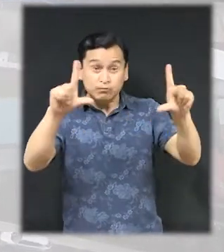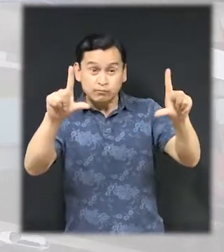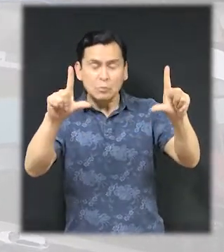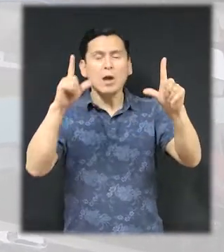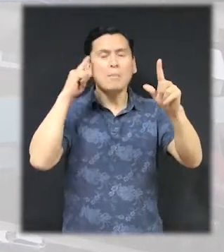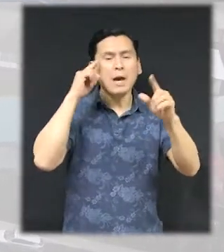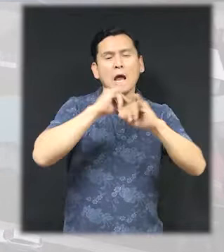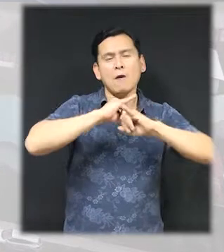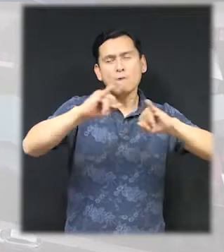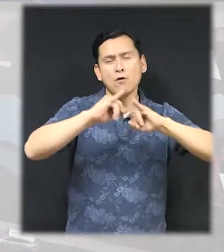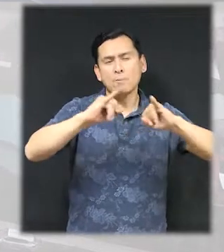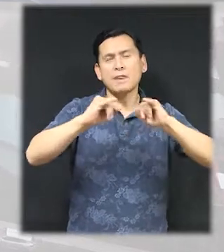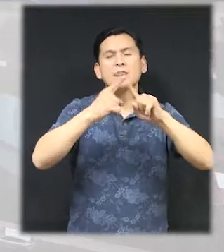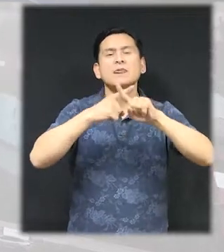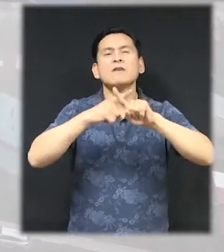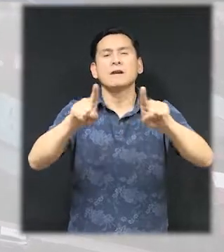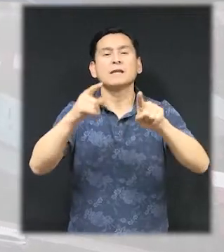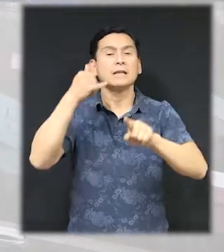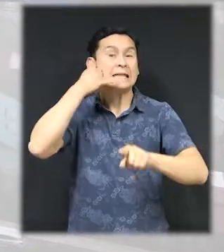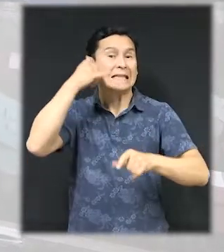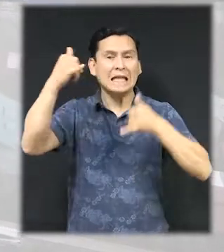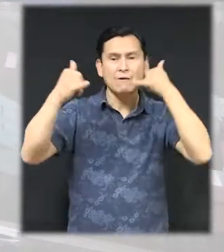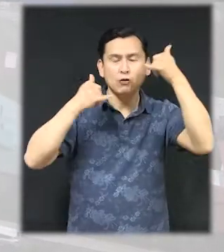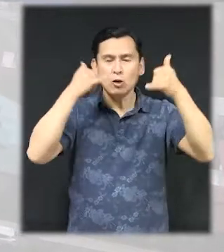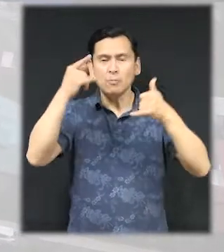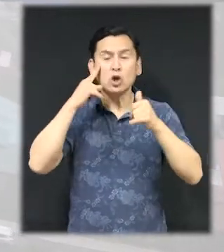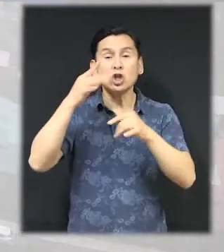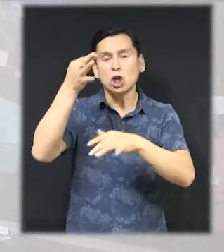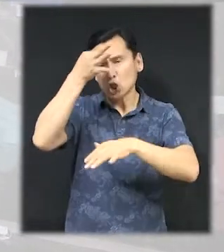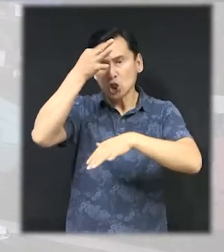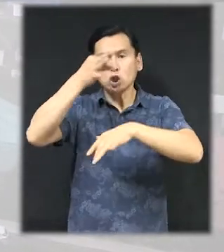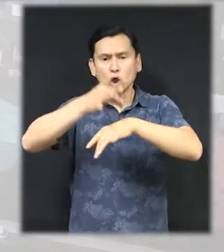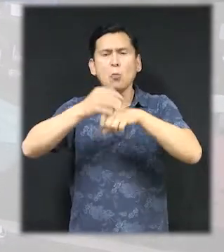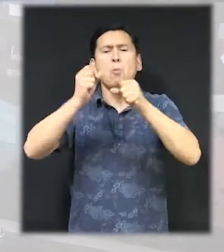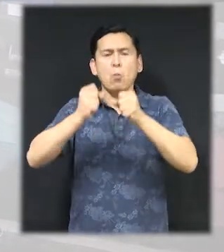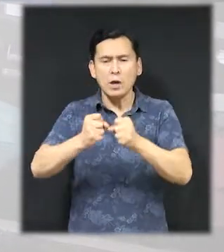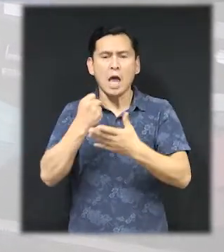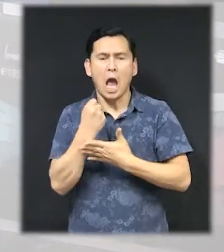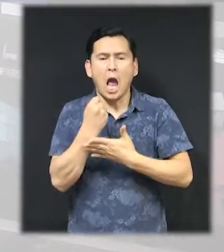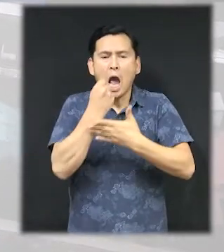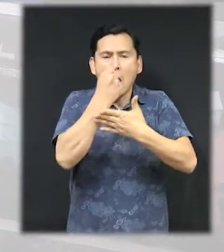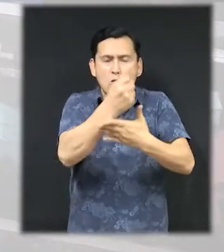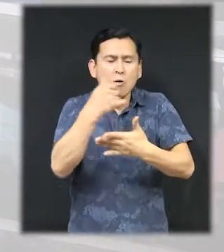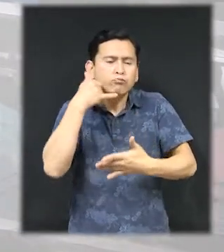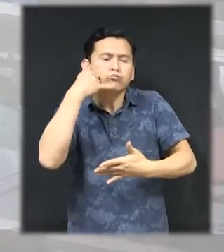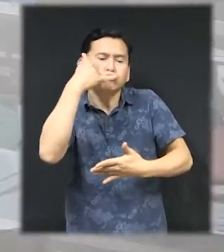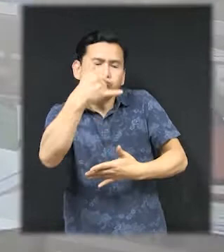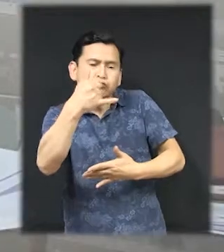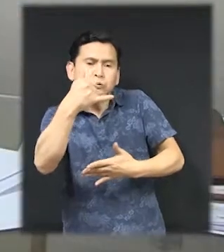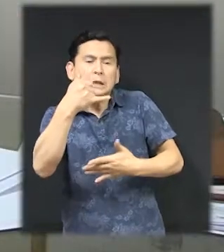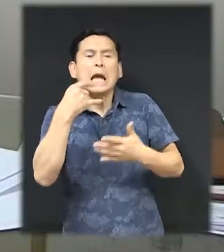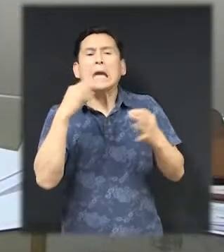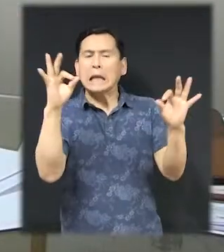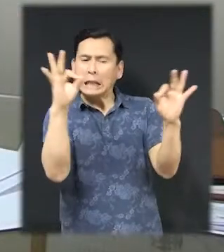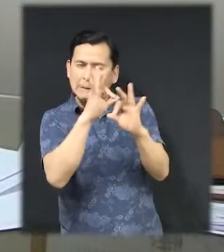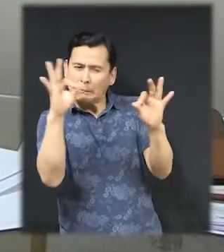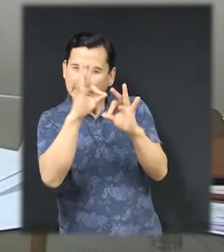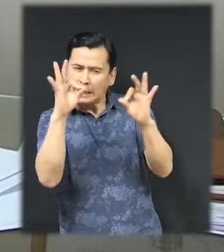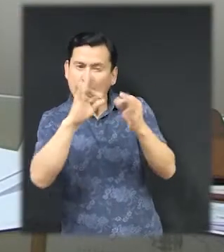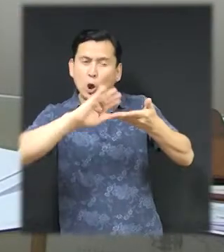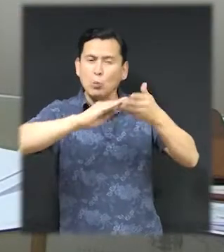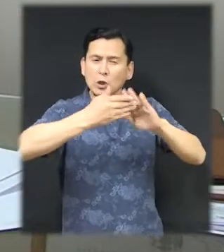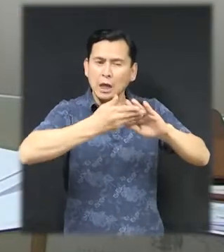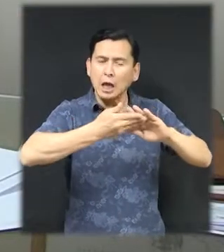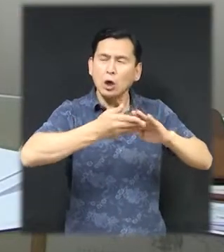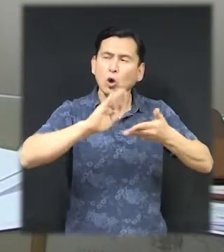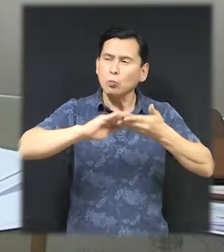distintos foros donde los especialistas han venido asistiendo telefónicamente a la comunidad para efectos de evaluar sus problemas